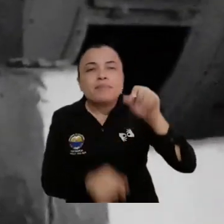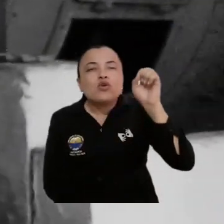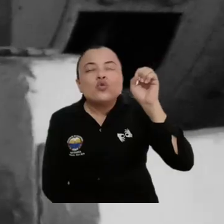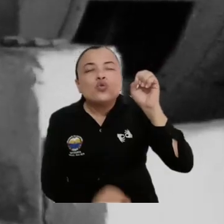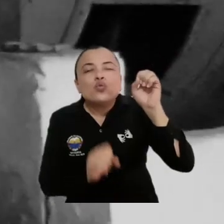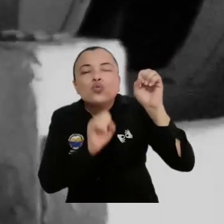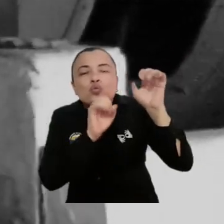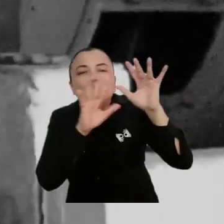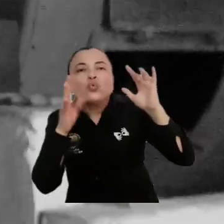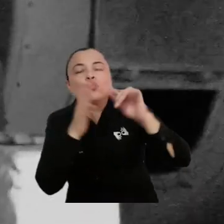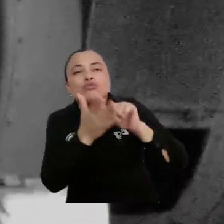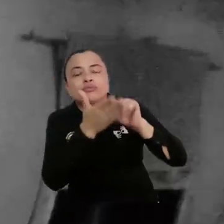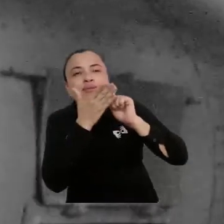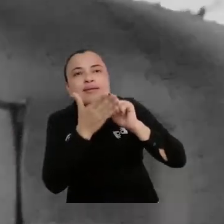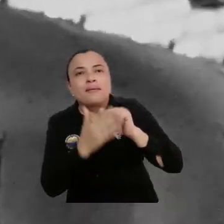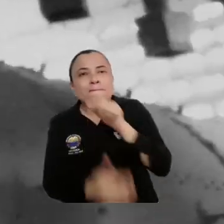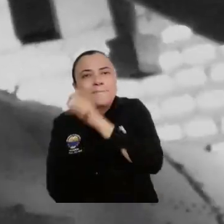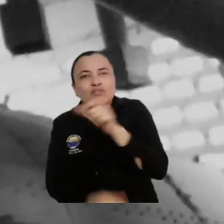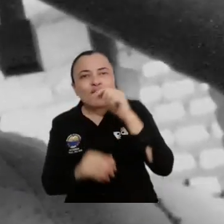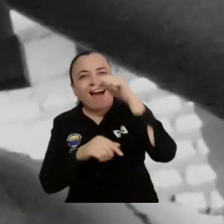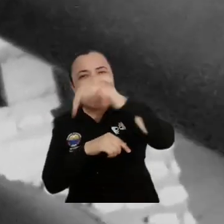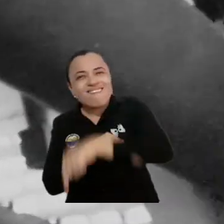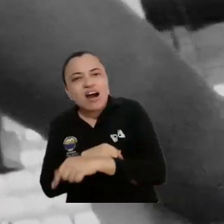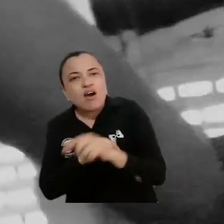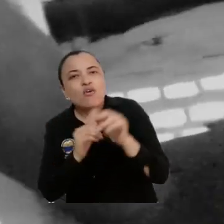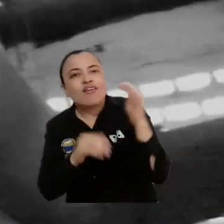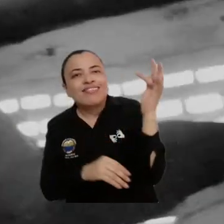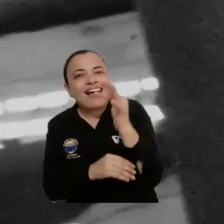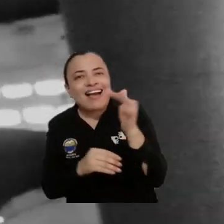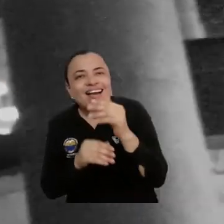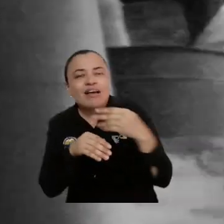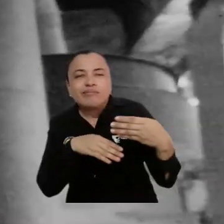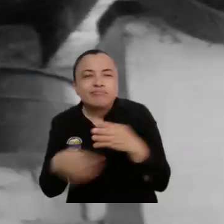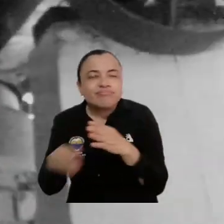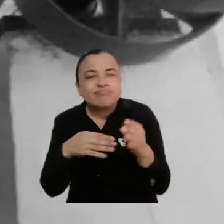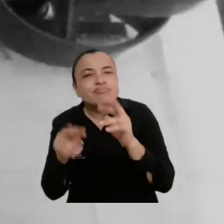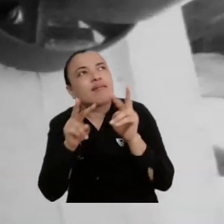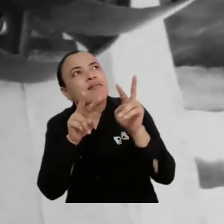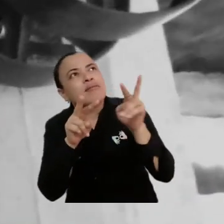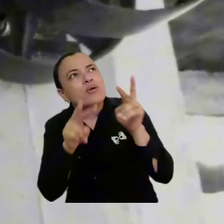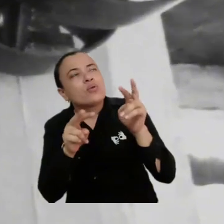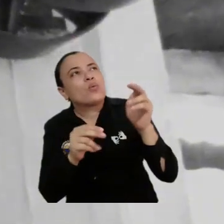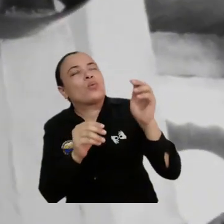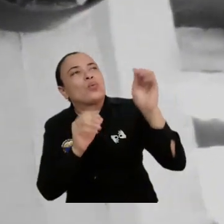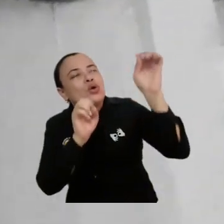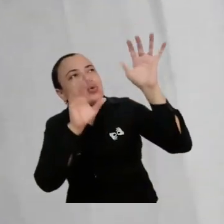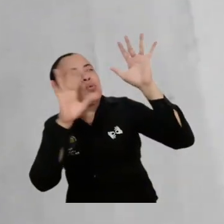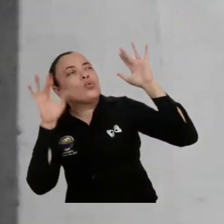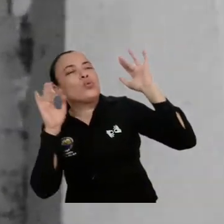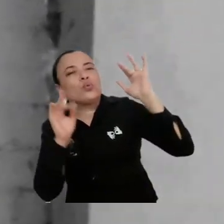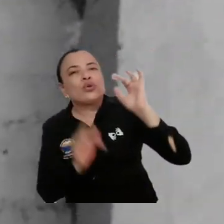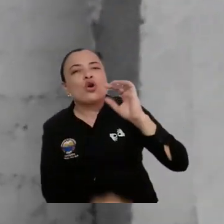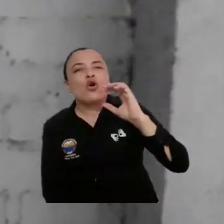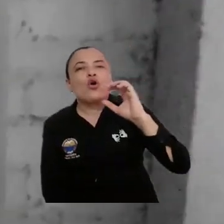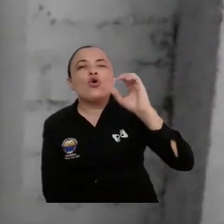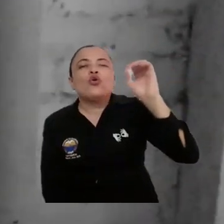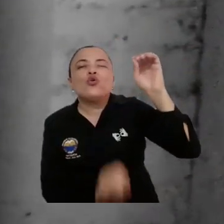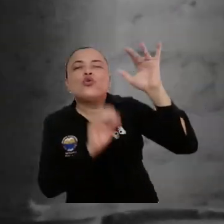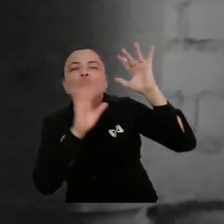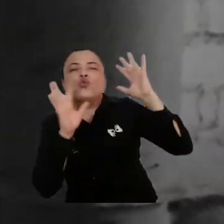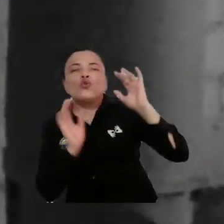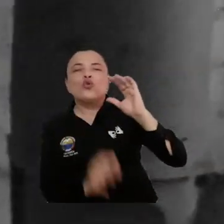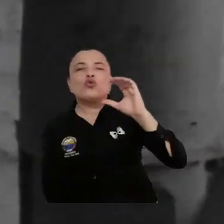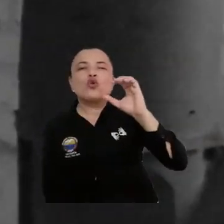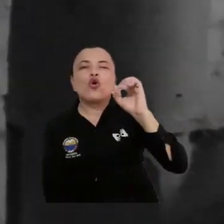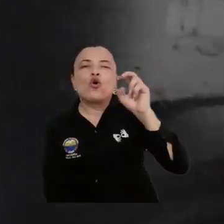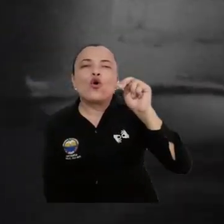constituyó en una referencia para las faenas nocturnas de los pescadores tradicionales de Taganga, según relatan viejos pescadores que la